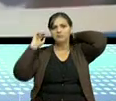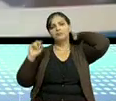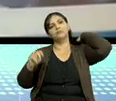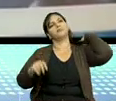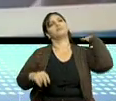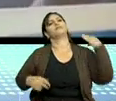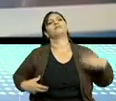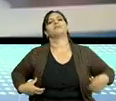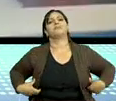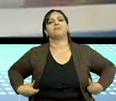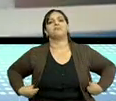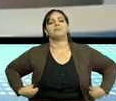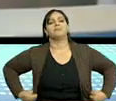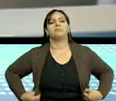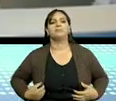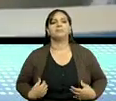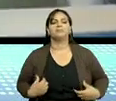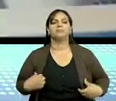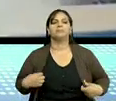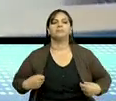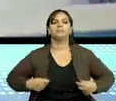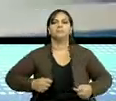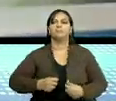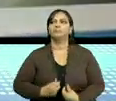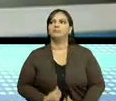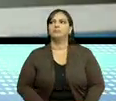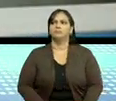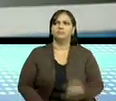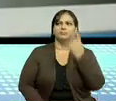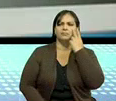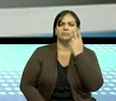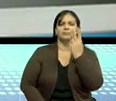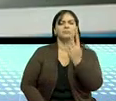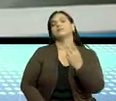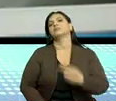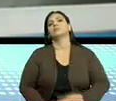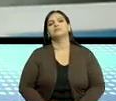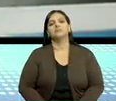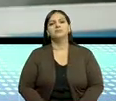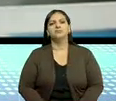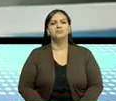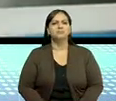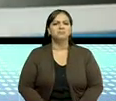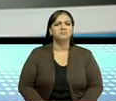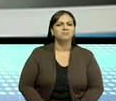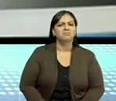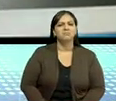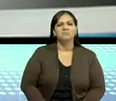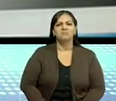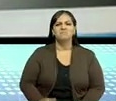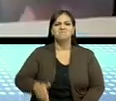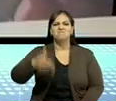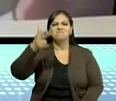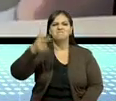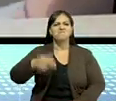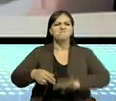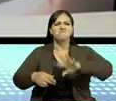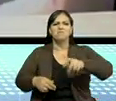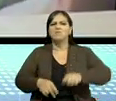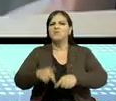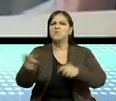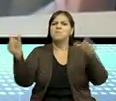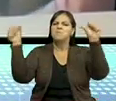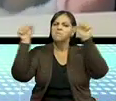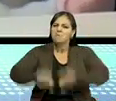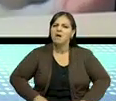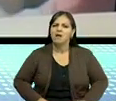se rebuscan por otro. Pero yo le veo la actitud a estos pillos, estos atrasapueblos, a estas polillas, porque son